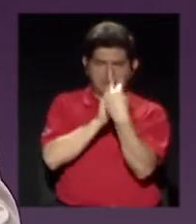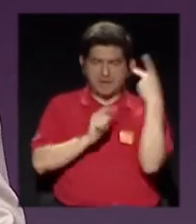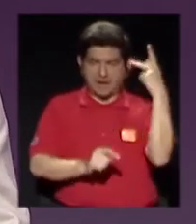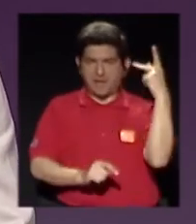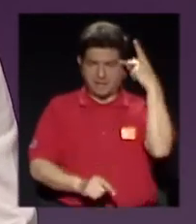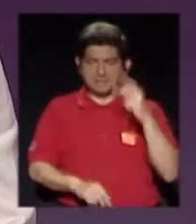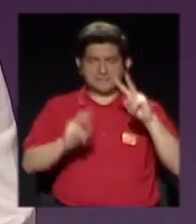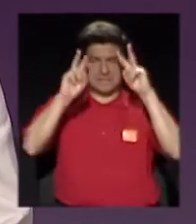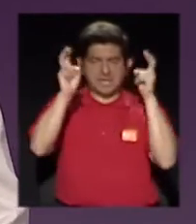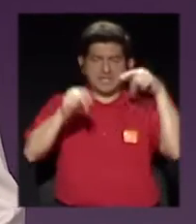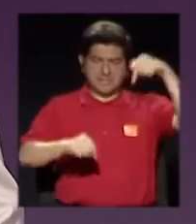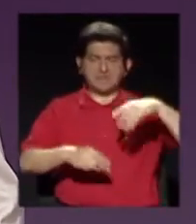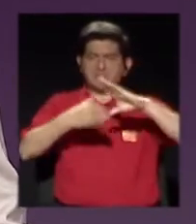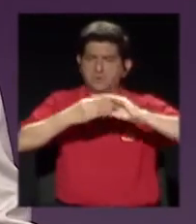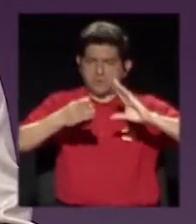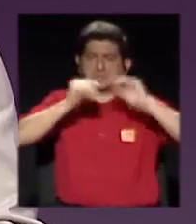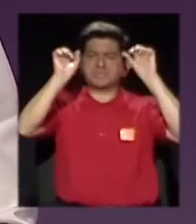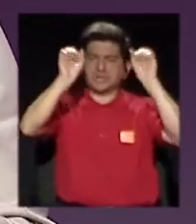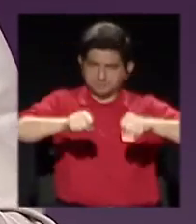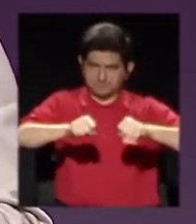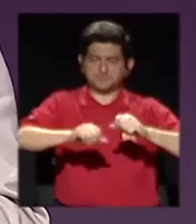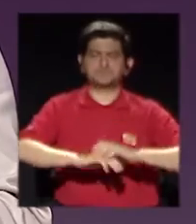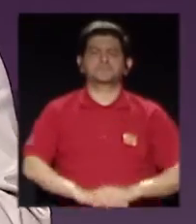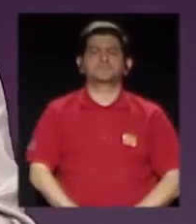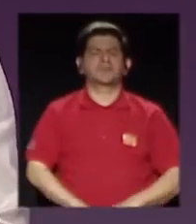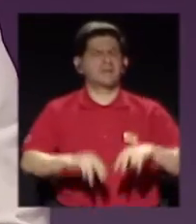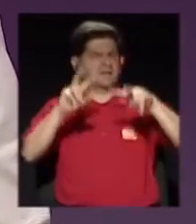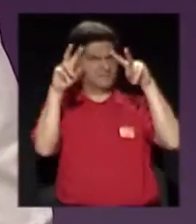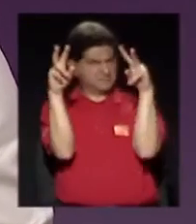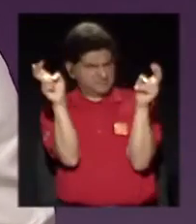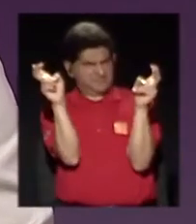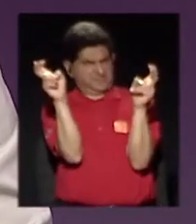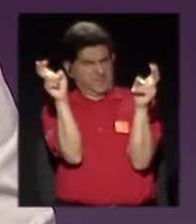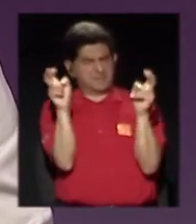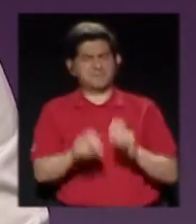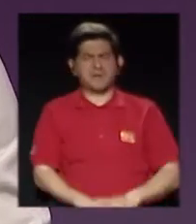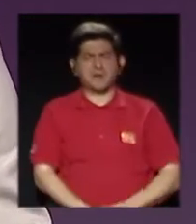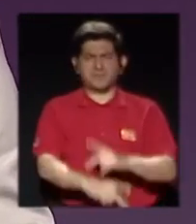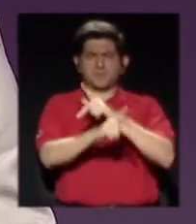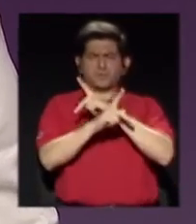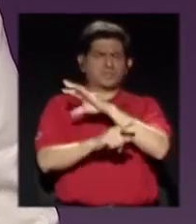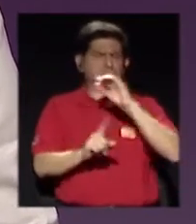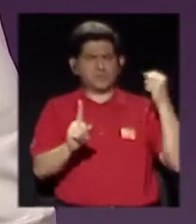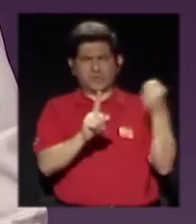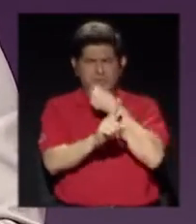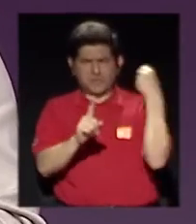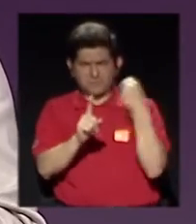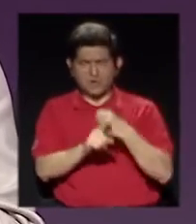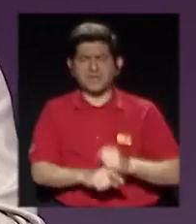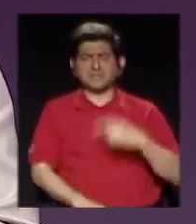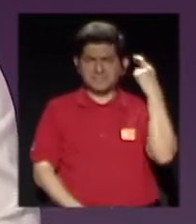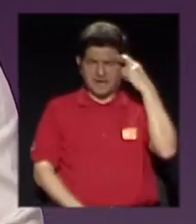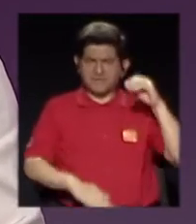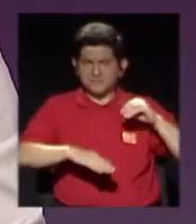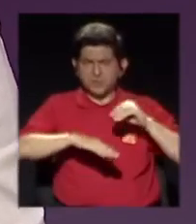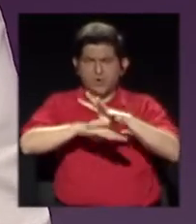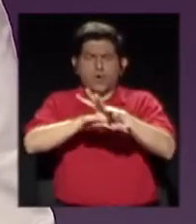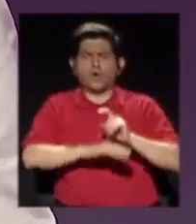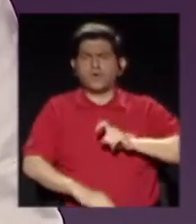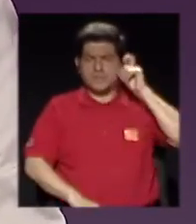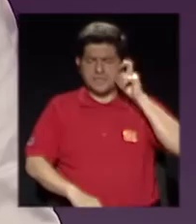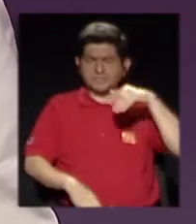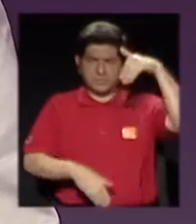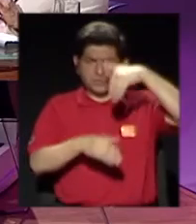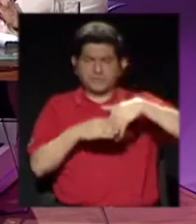sobre el tema de hoy nuestro tema refugio y violencia por orientación sexual en